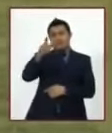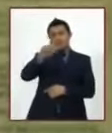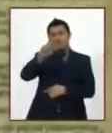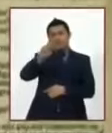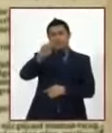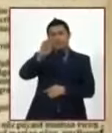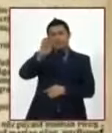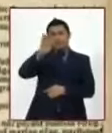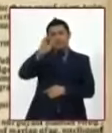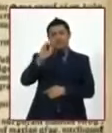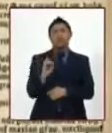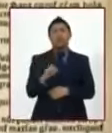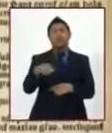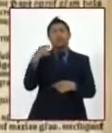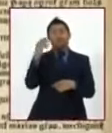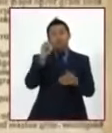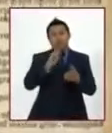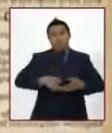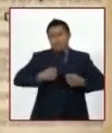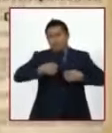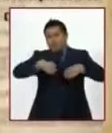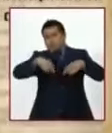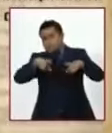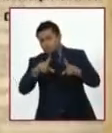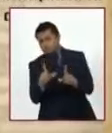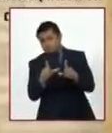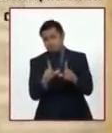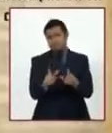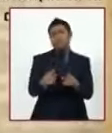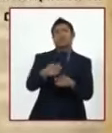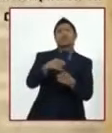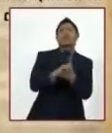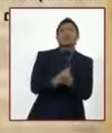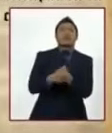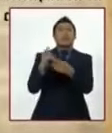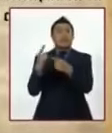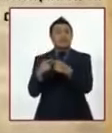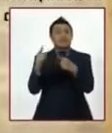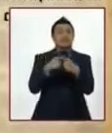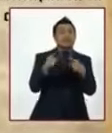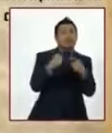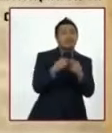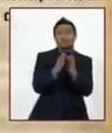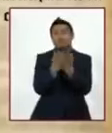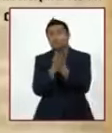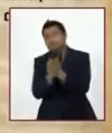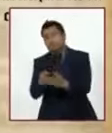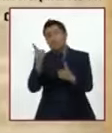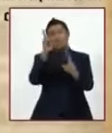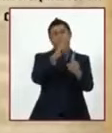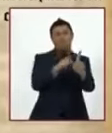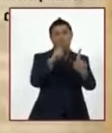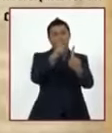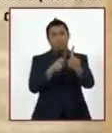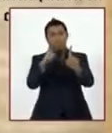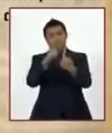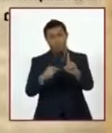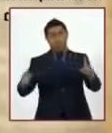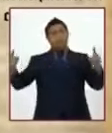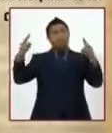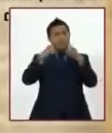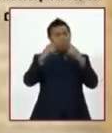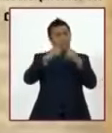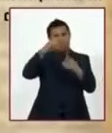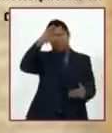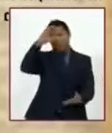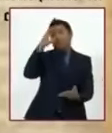en las que cuestionaba a la Iglesia Católica. Entre otros puntos, criticaba la venta de las indulgencias, es decir,